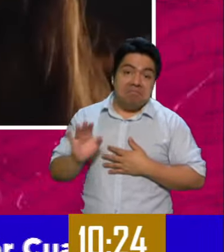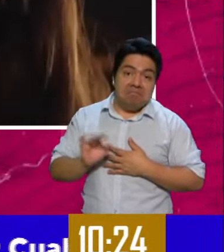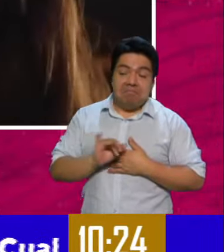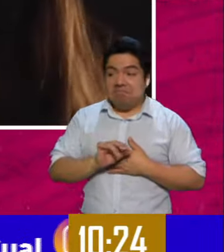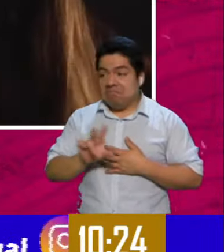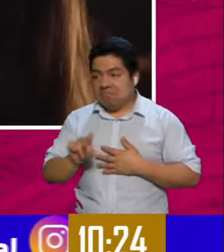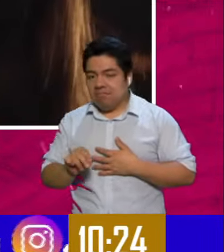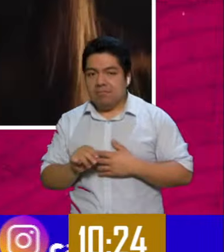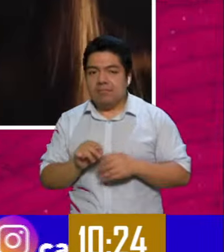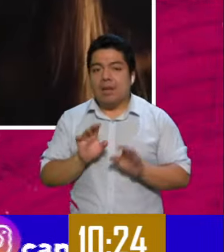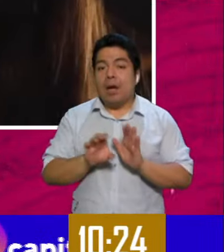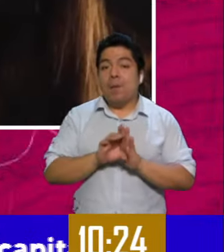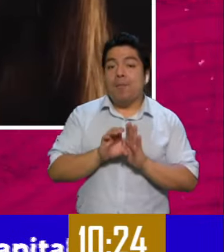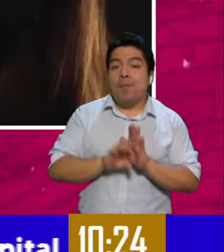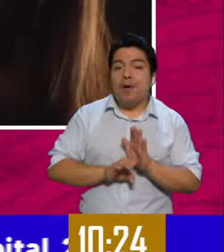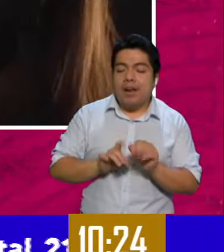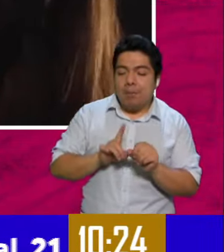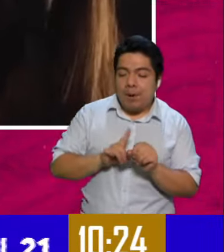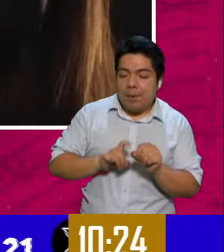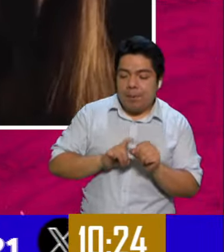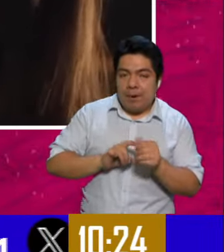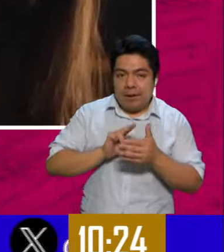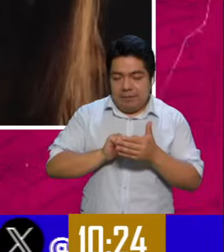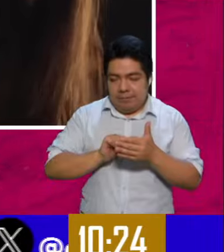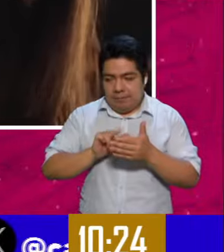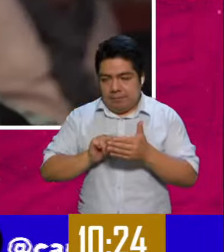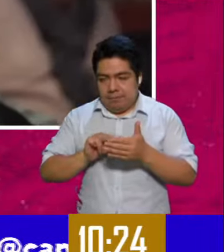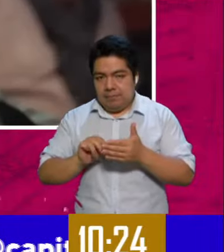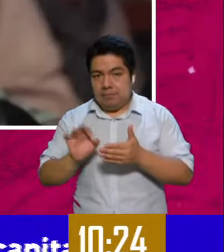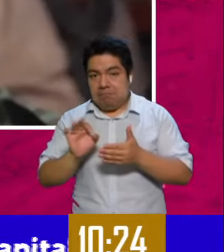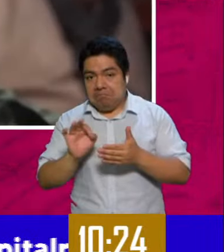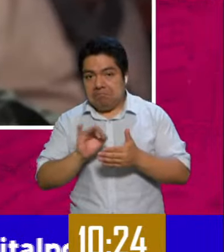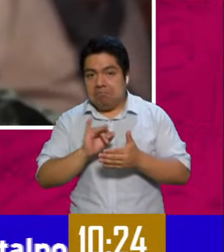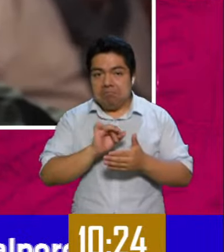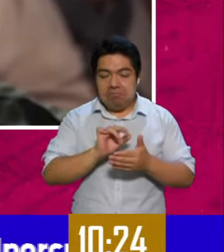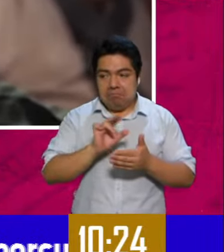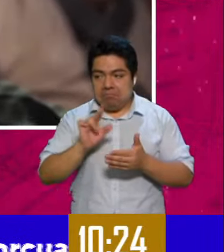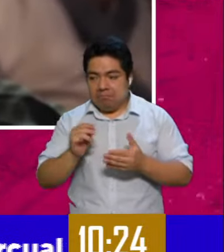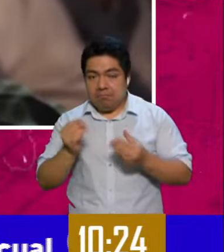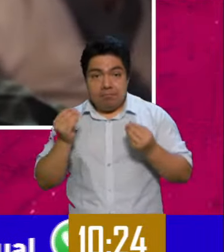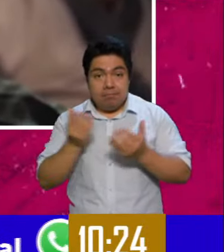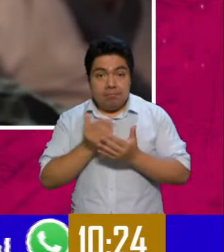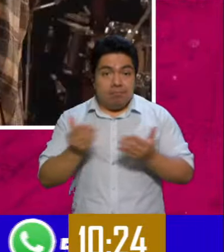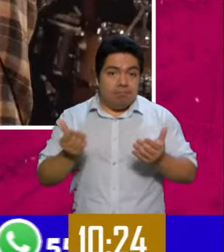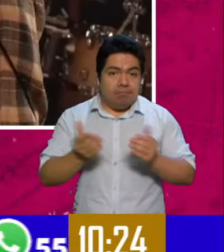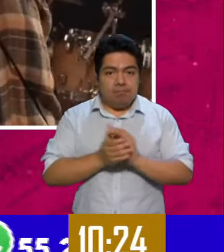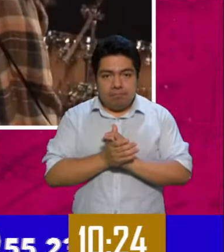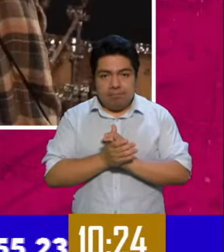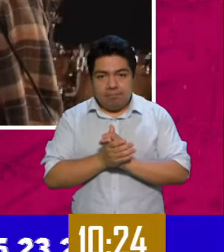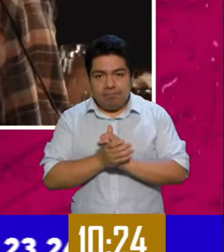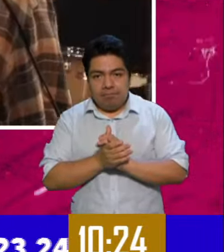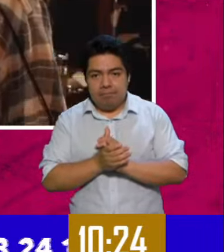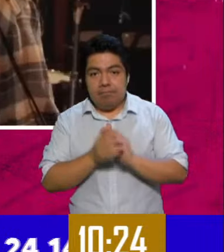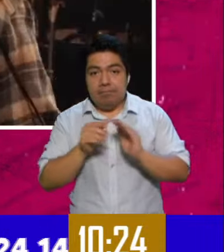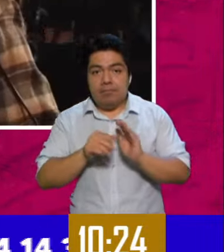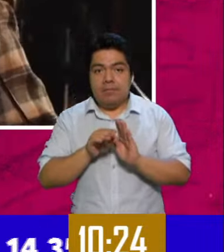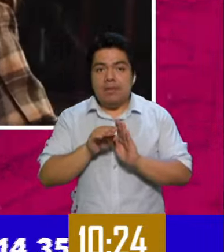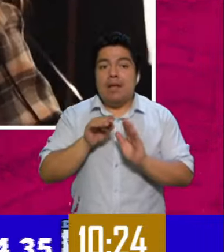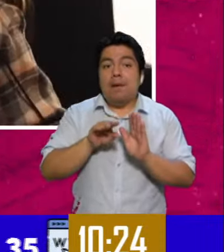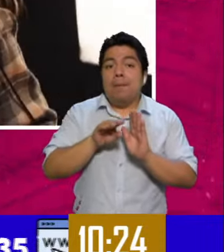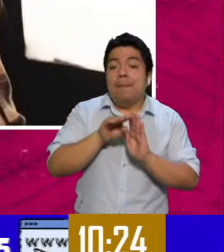Claro, el color de pintura. Oye, ¿qué tanto es cierto? Ojalá y sea la esperanza para muchos de los compañeros que están viéndonos, que menos es